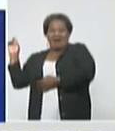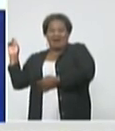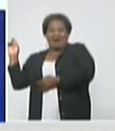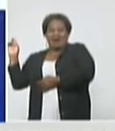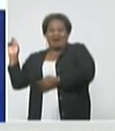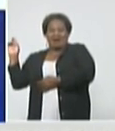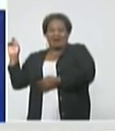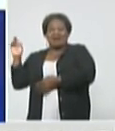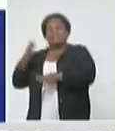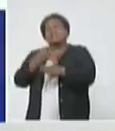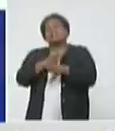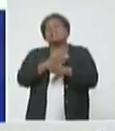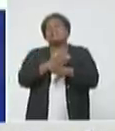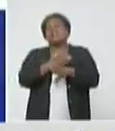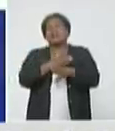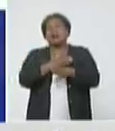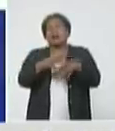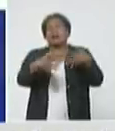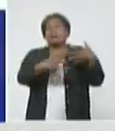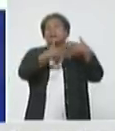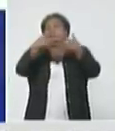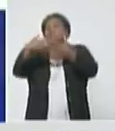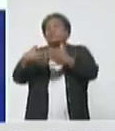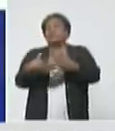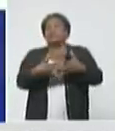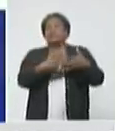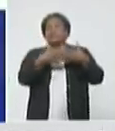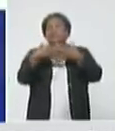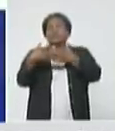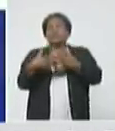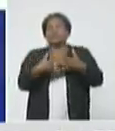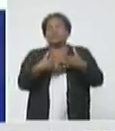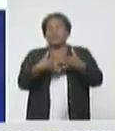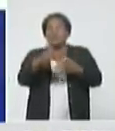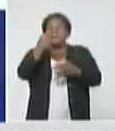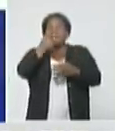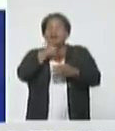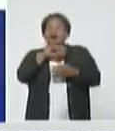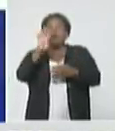la situación de Estados Unidos, con más de